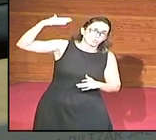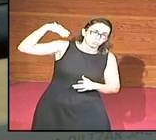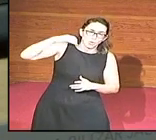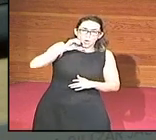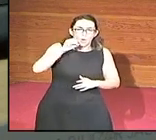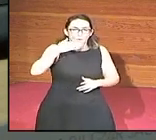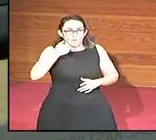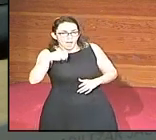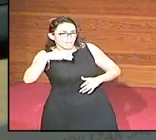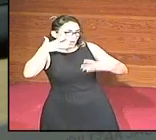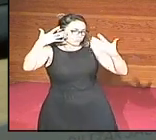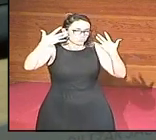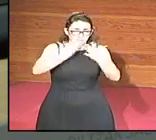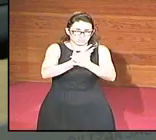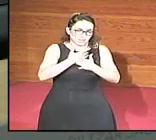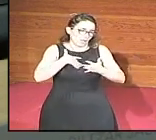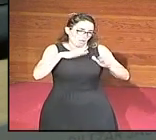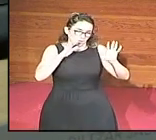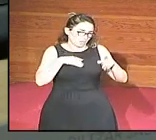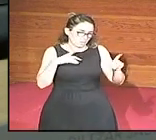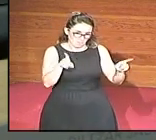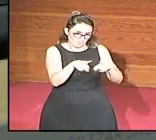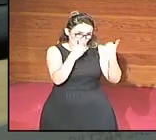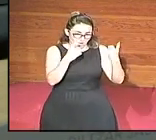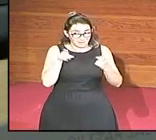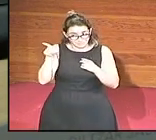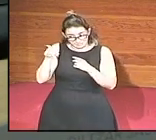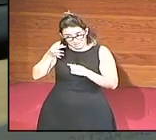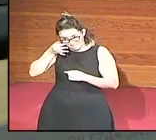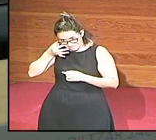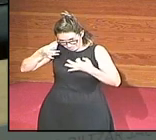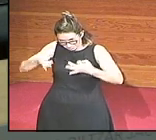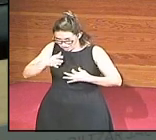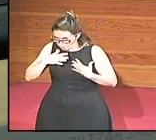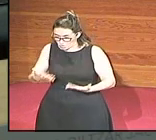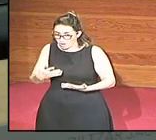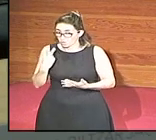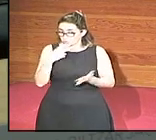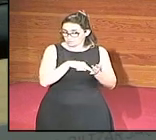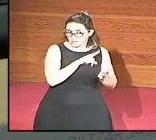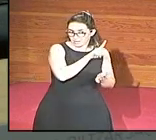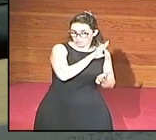tira de los cojones. Esto es lo que está pasando. Y desde 2014